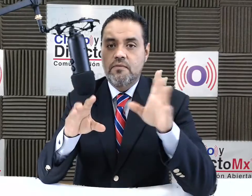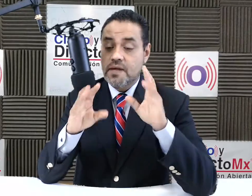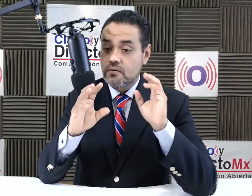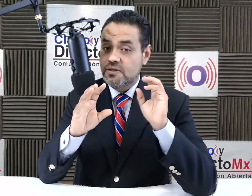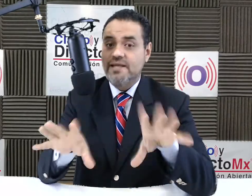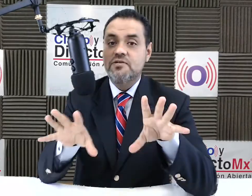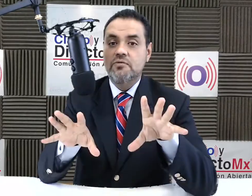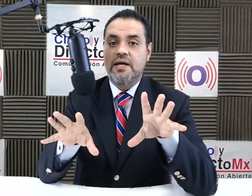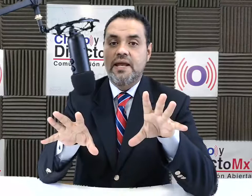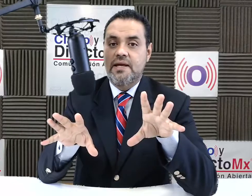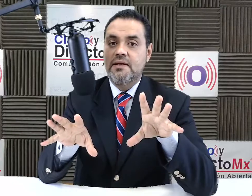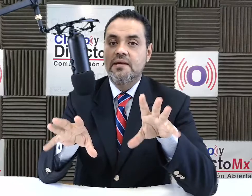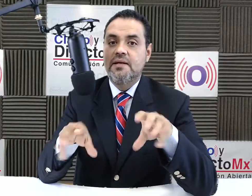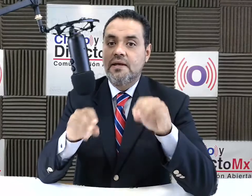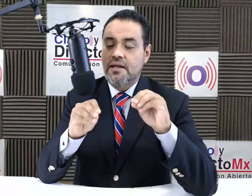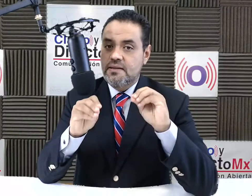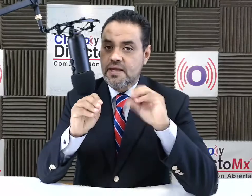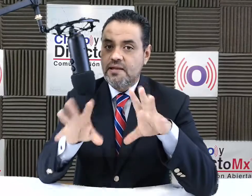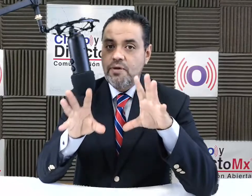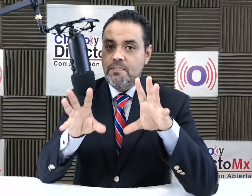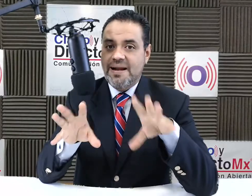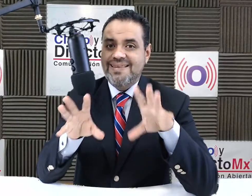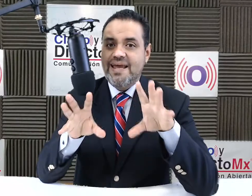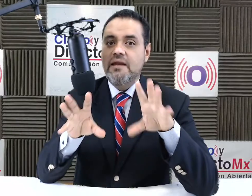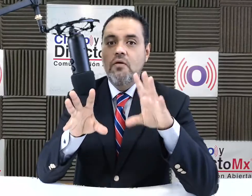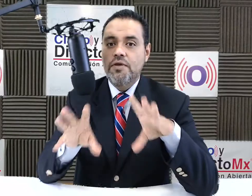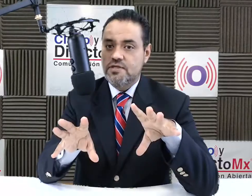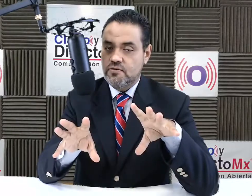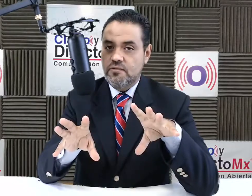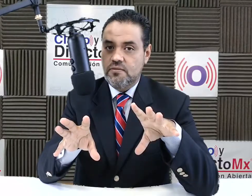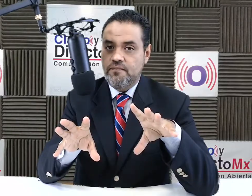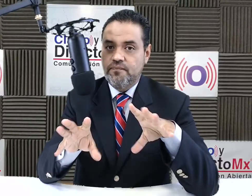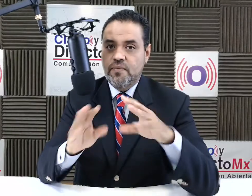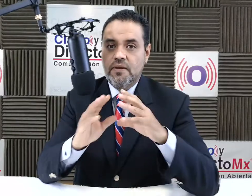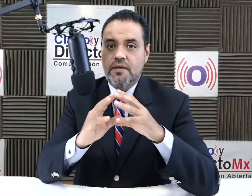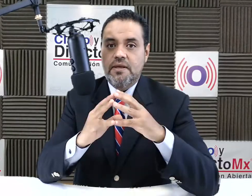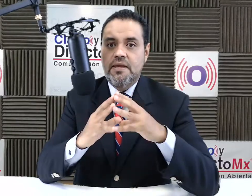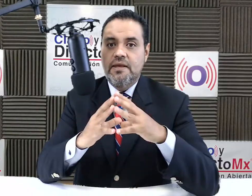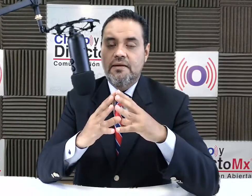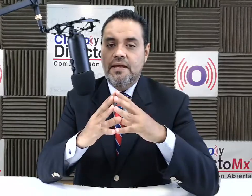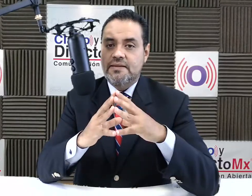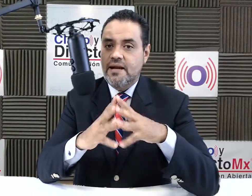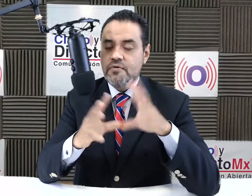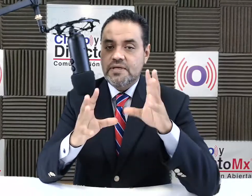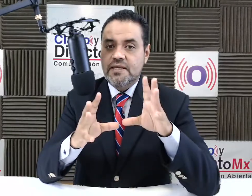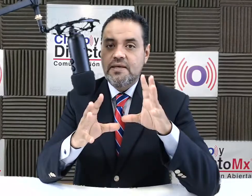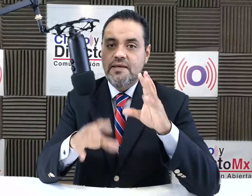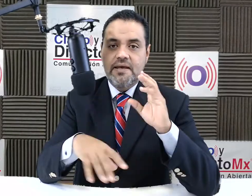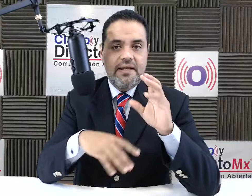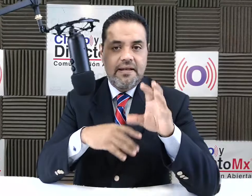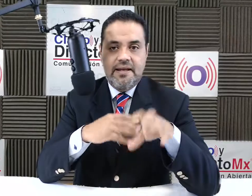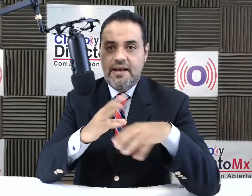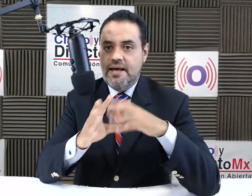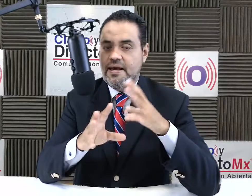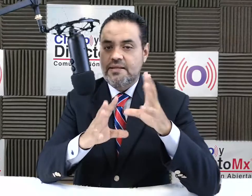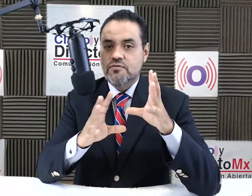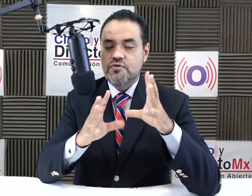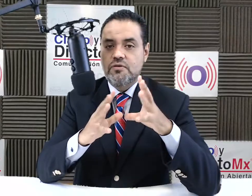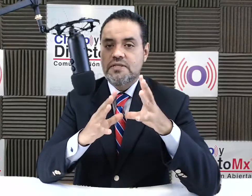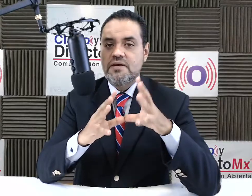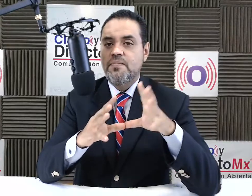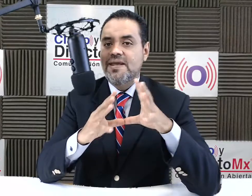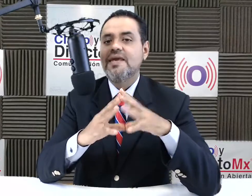el gobierno tiene su tarea tiene una parte que no hizo y entramos aquí en la